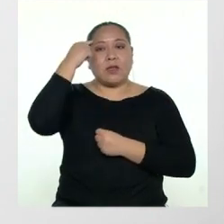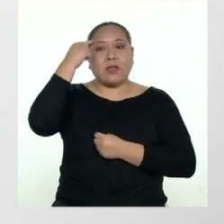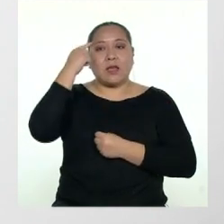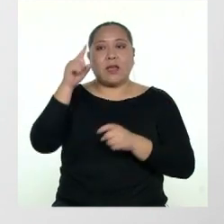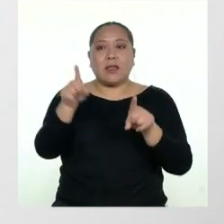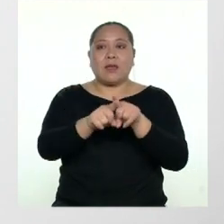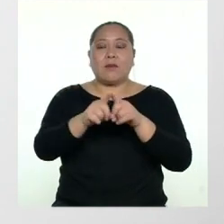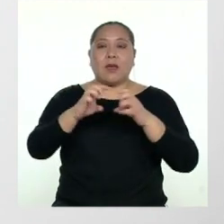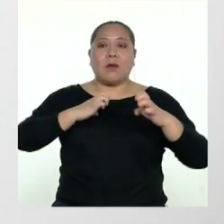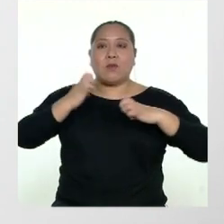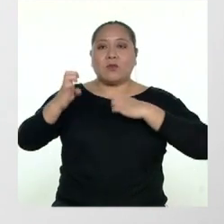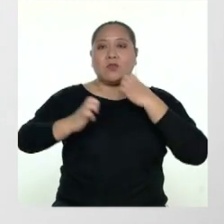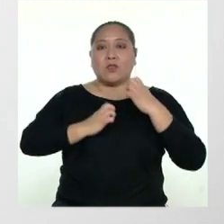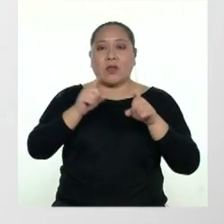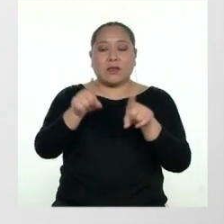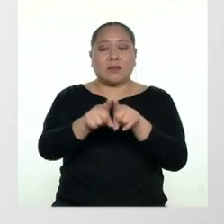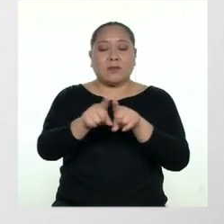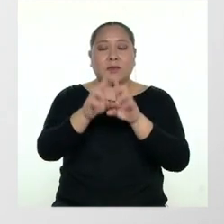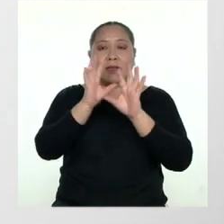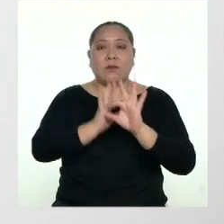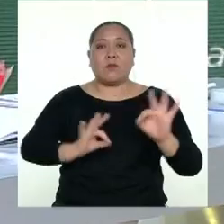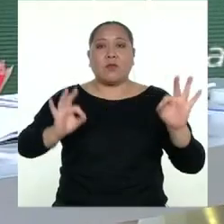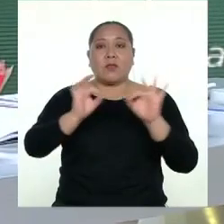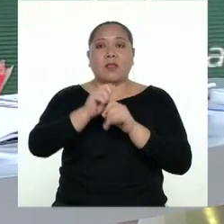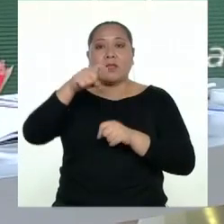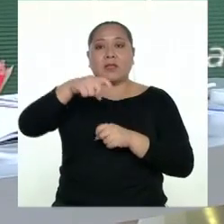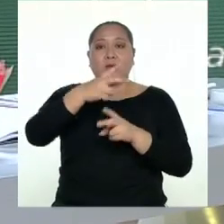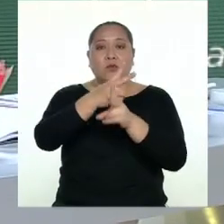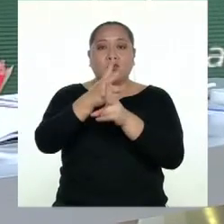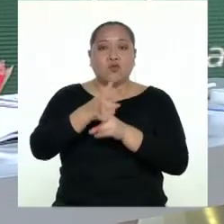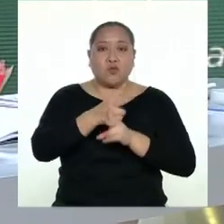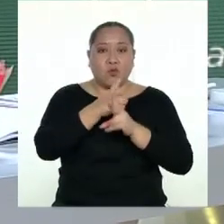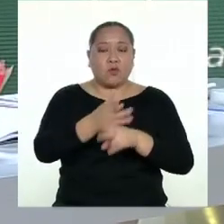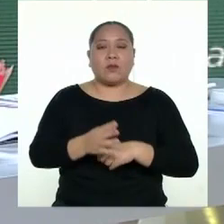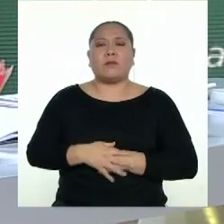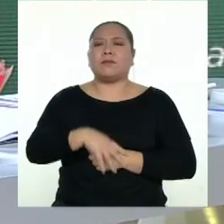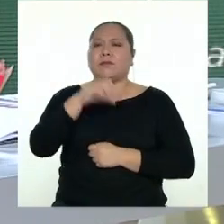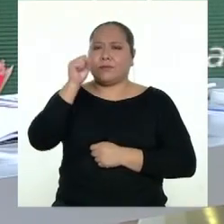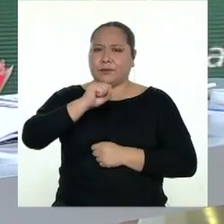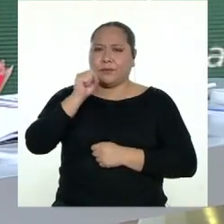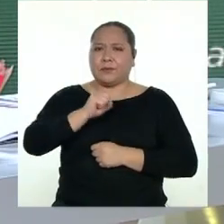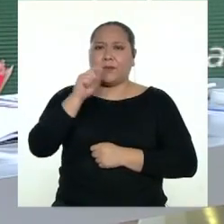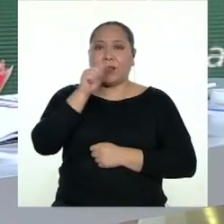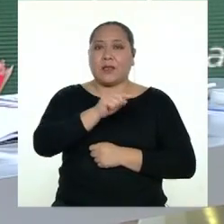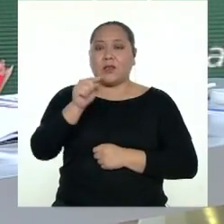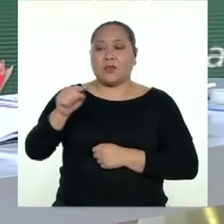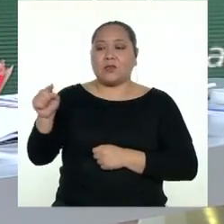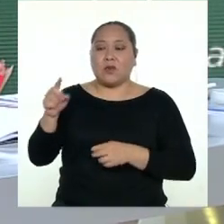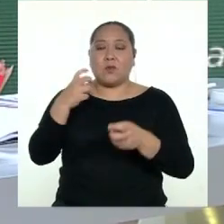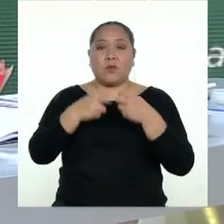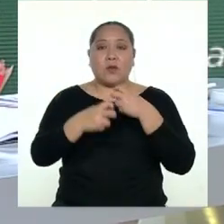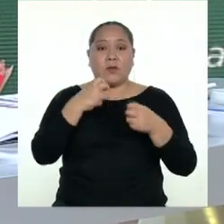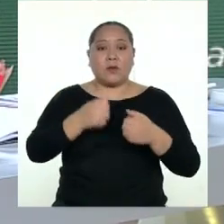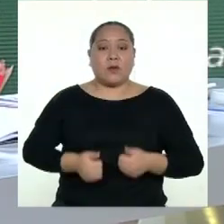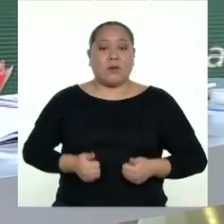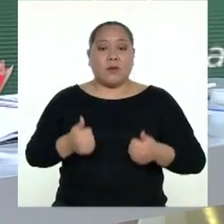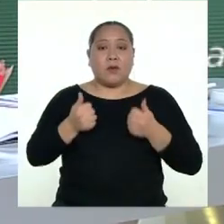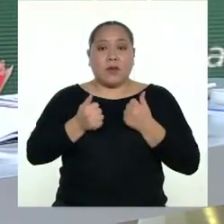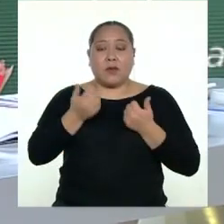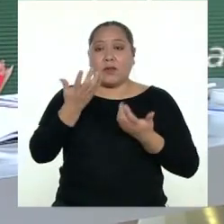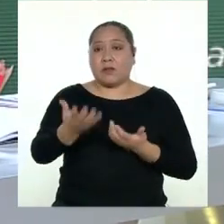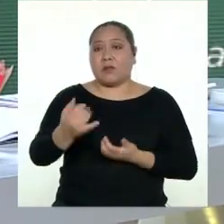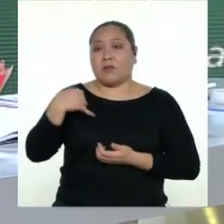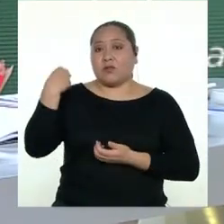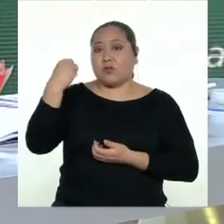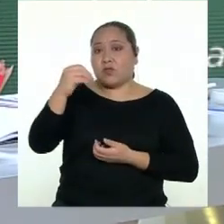es sumamente importante y tenemos que cuidarla. Sí. Además, las situaciones que están viviendo nuestras y nuestros